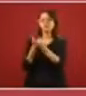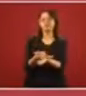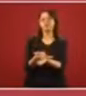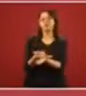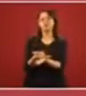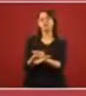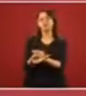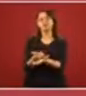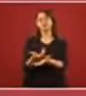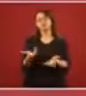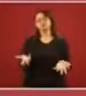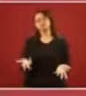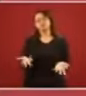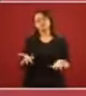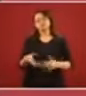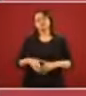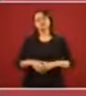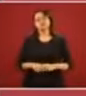y